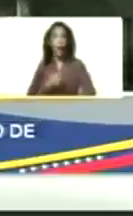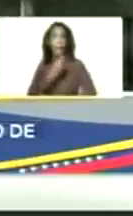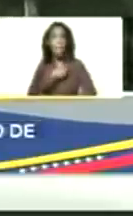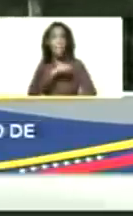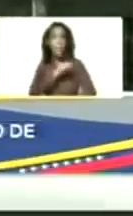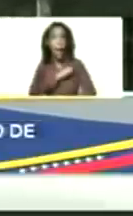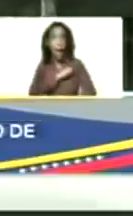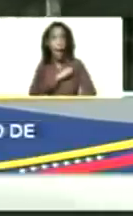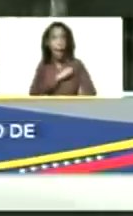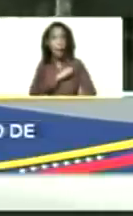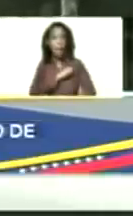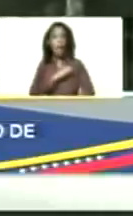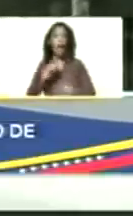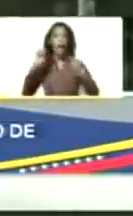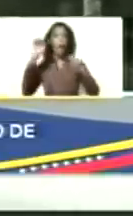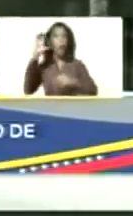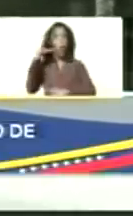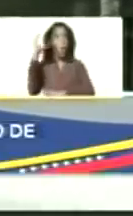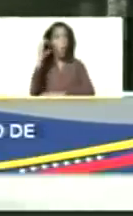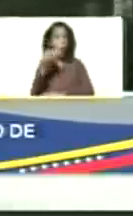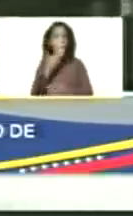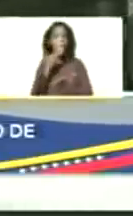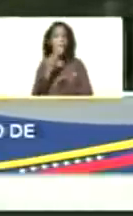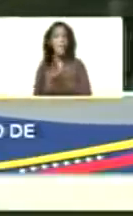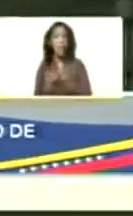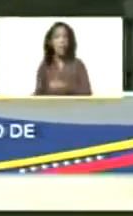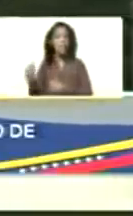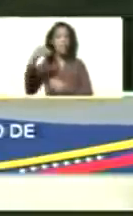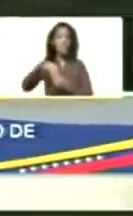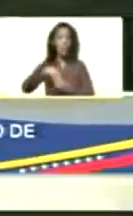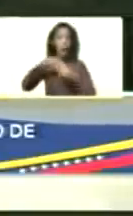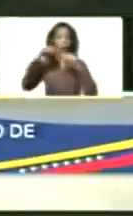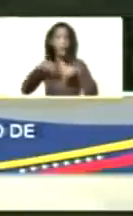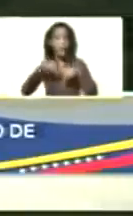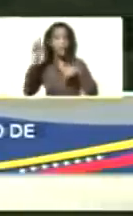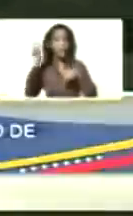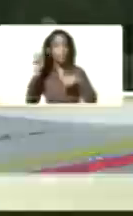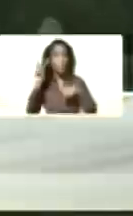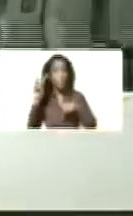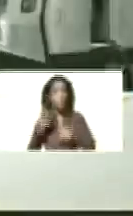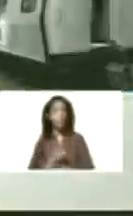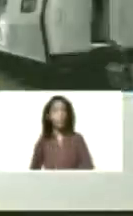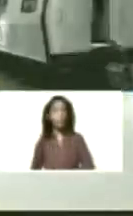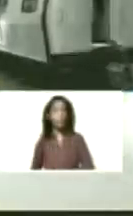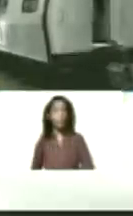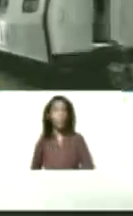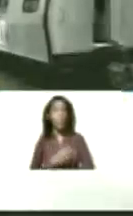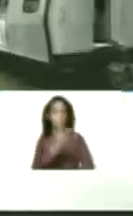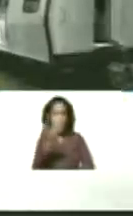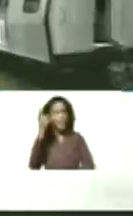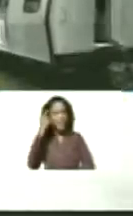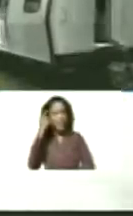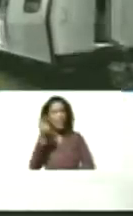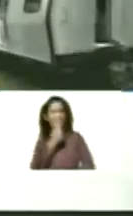a Bogotá, que pidieron la invasión de Venezuela. Ustedes saben quiénes son,